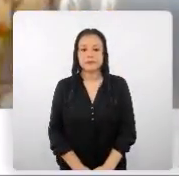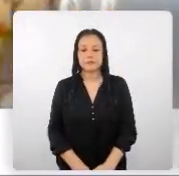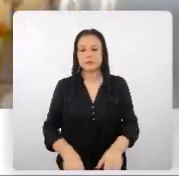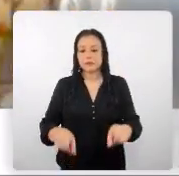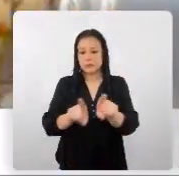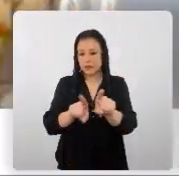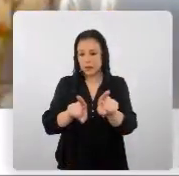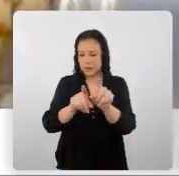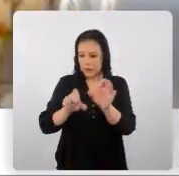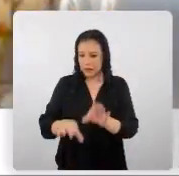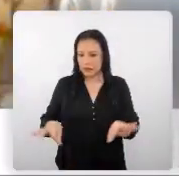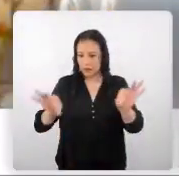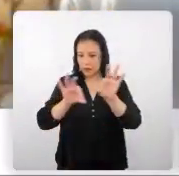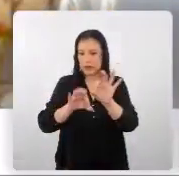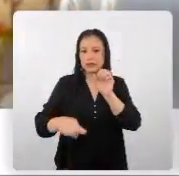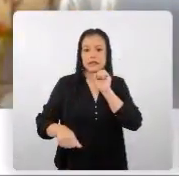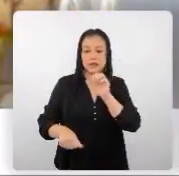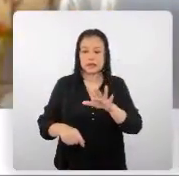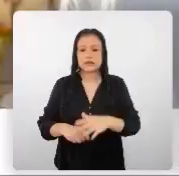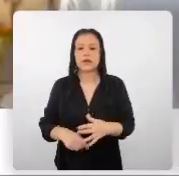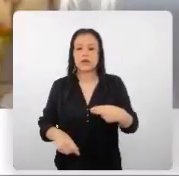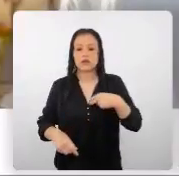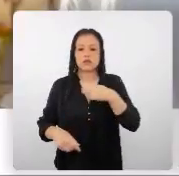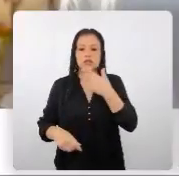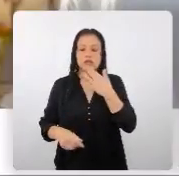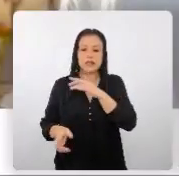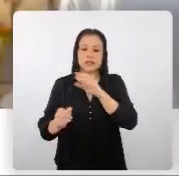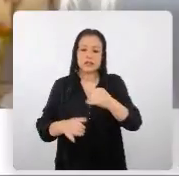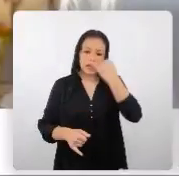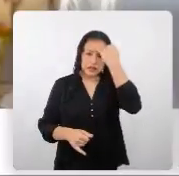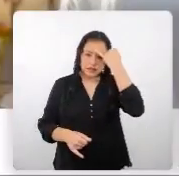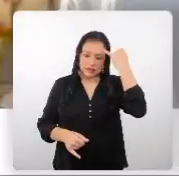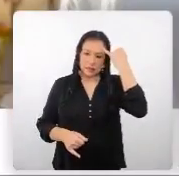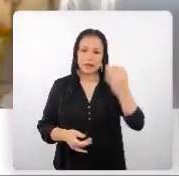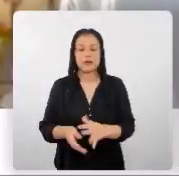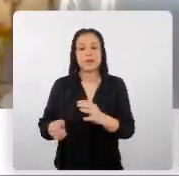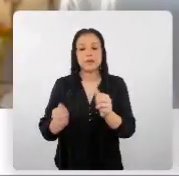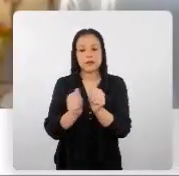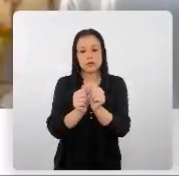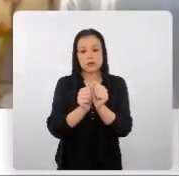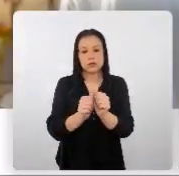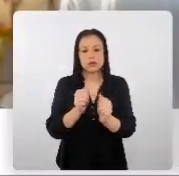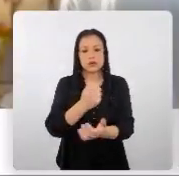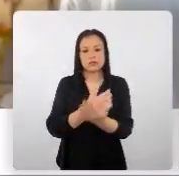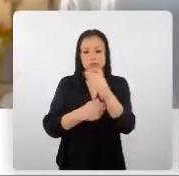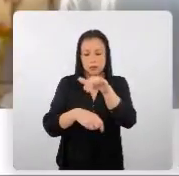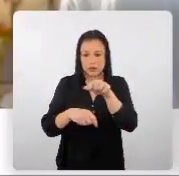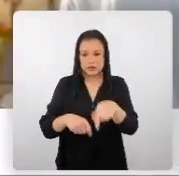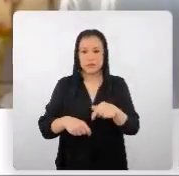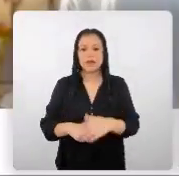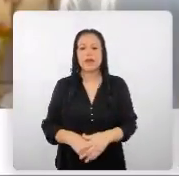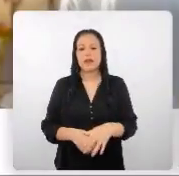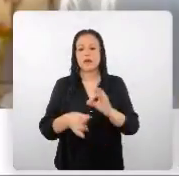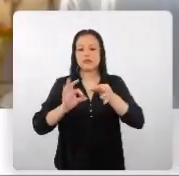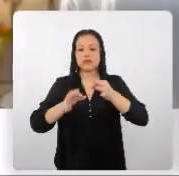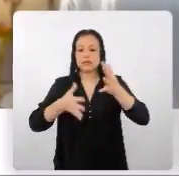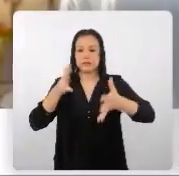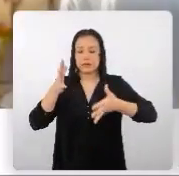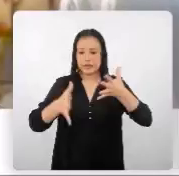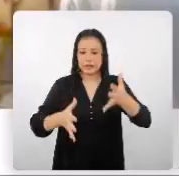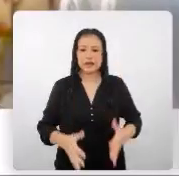También es importante mencionarles que con nosotros está Isabel Rey, que nos va a acompañar durante todo el evento como nuestra intérprete de